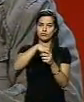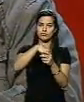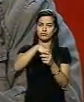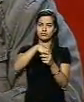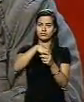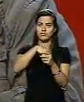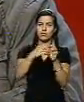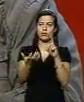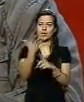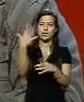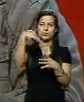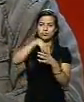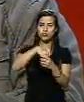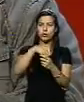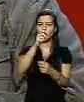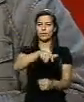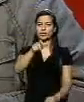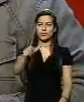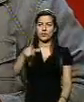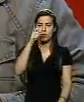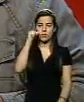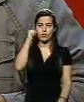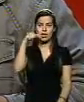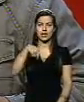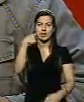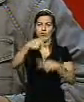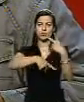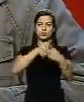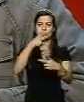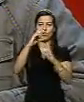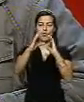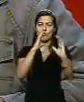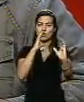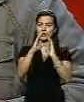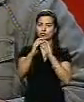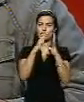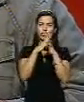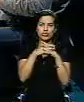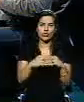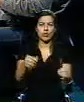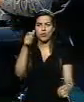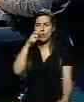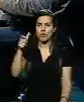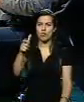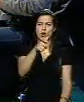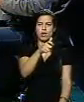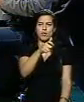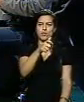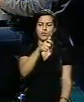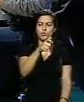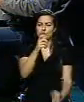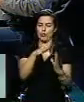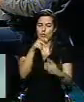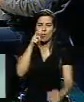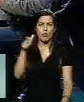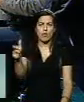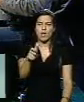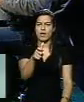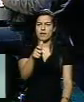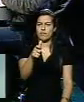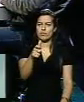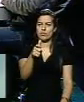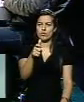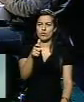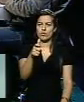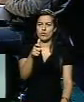ciudadanos y ciudadanas en este proceso de comunicación donde todo el pueblo puede ser comunicador. O sea, ya